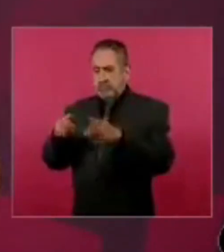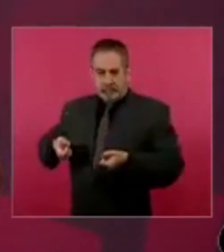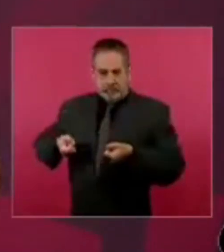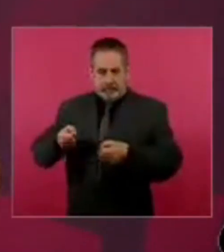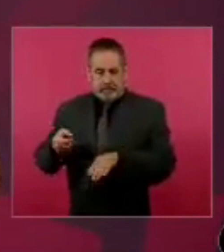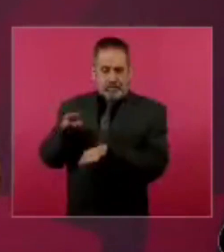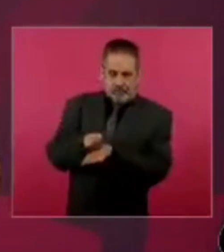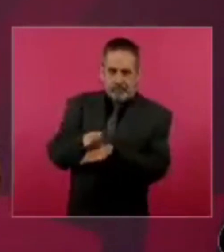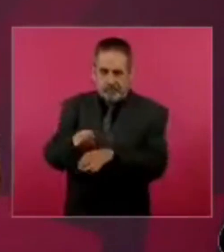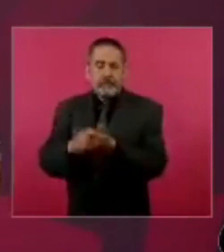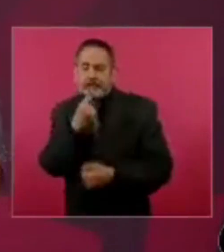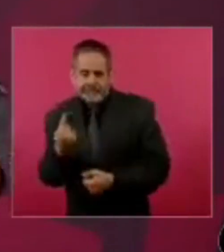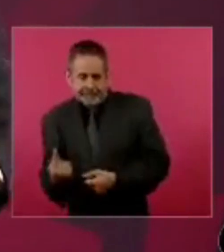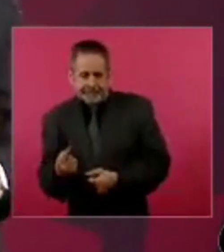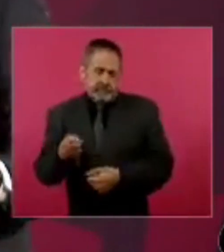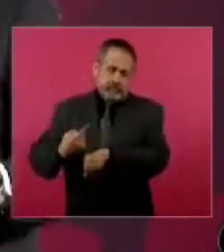que llegó enferma,